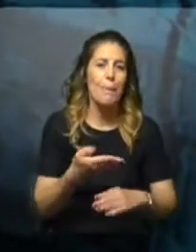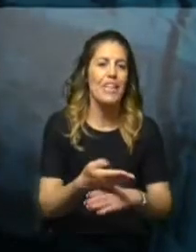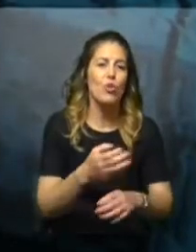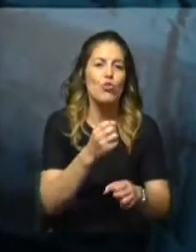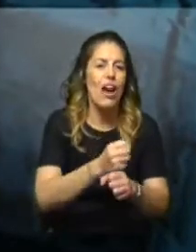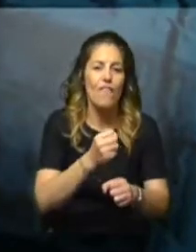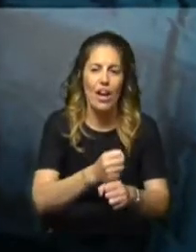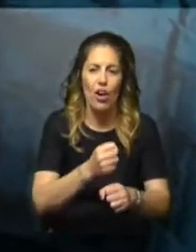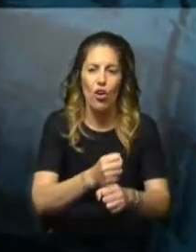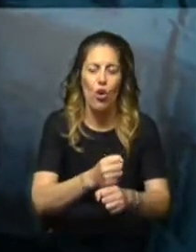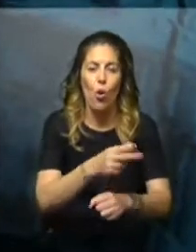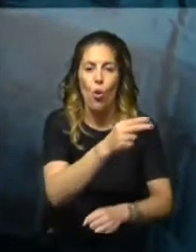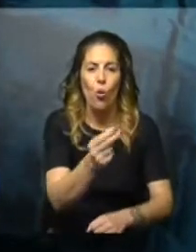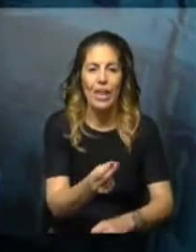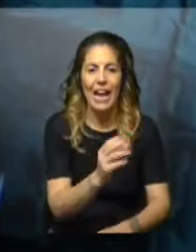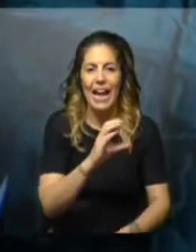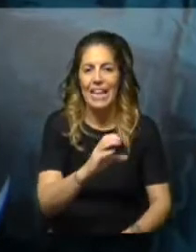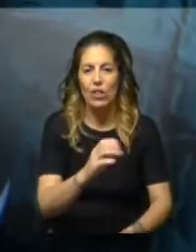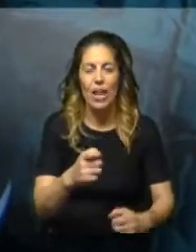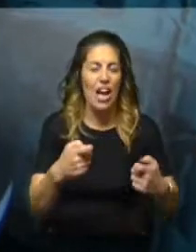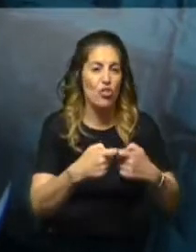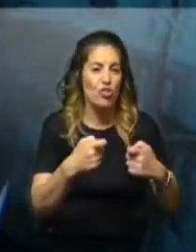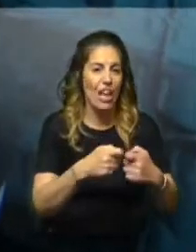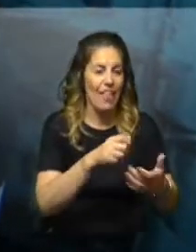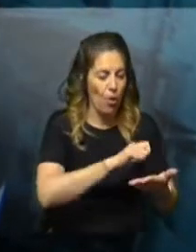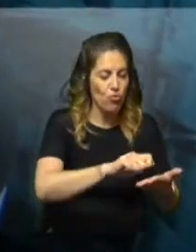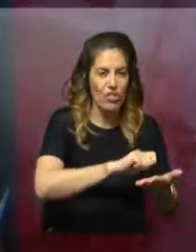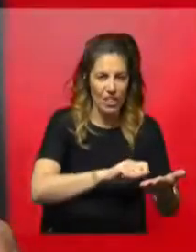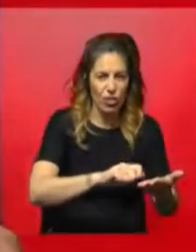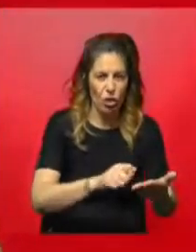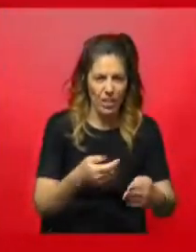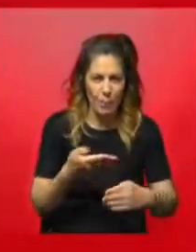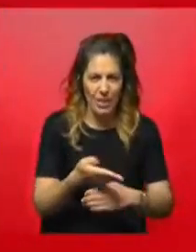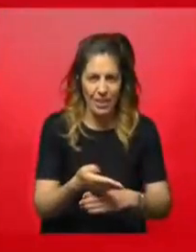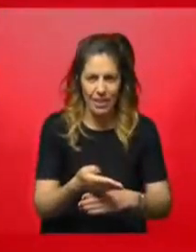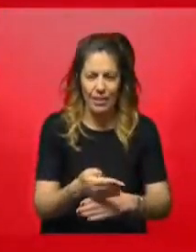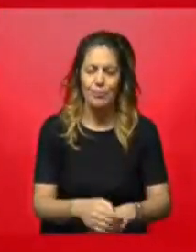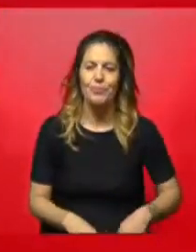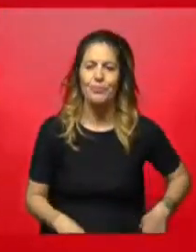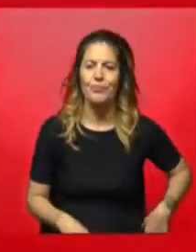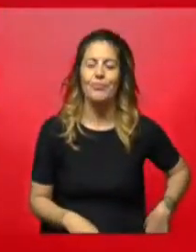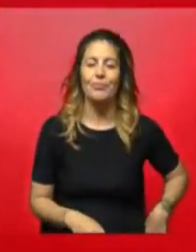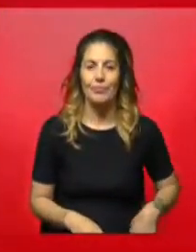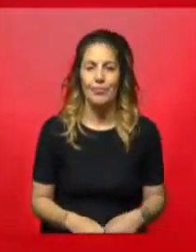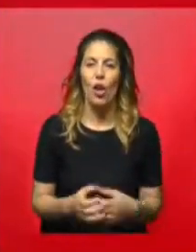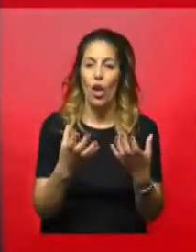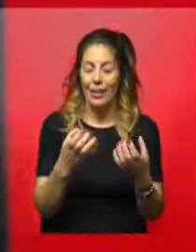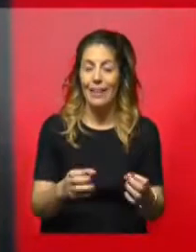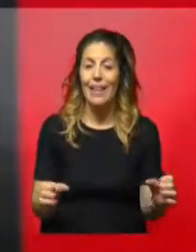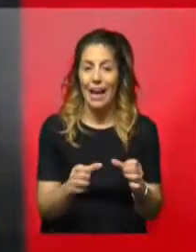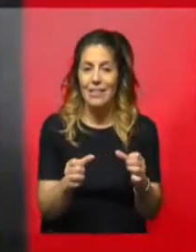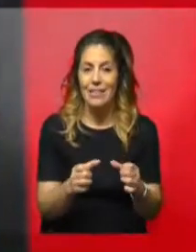por ejemplo no de una caricatura que esté asociada a un texto claro yo yo quería hacer esa esa